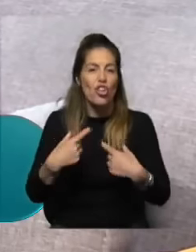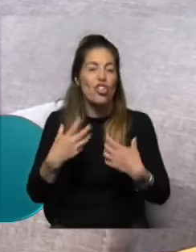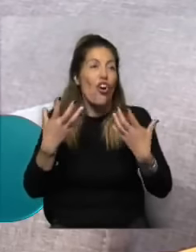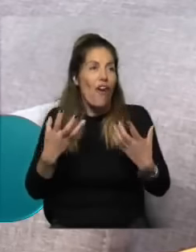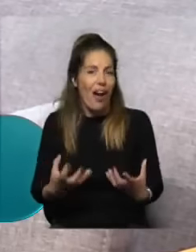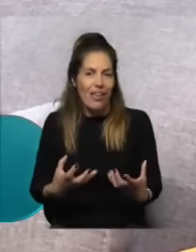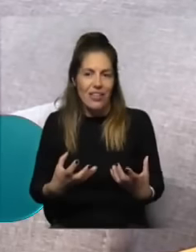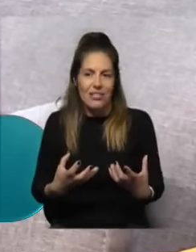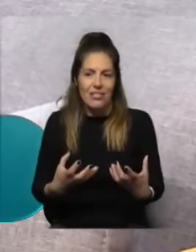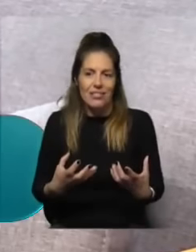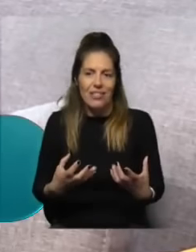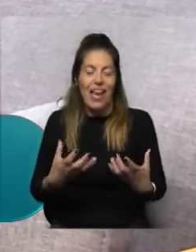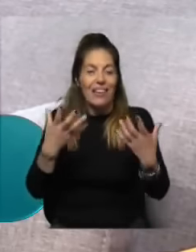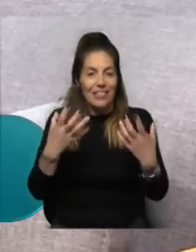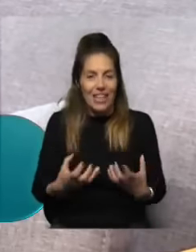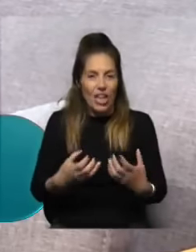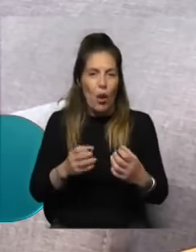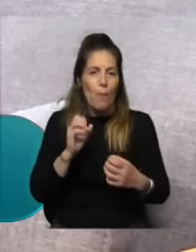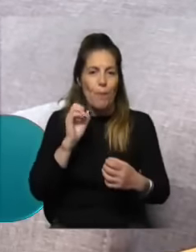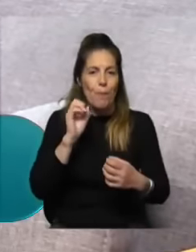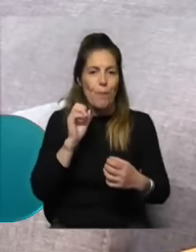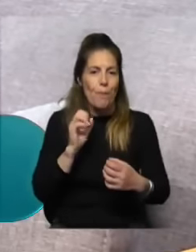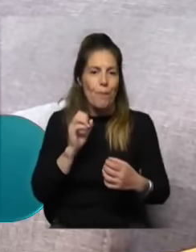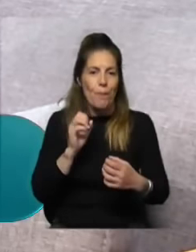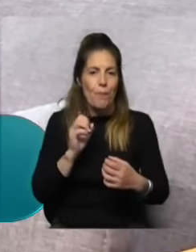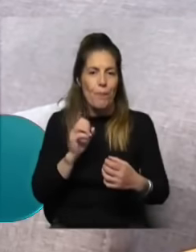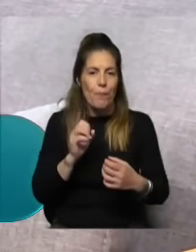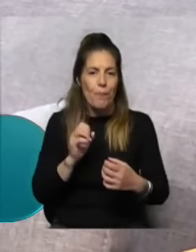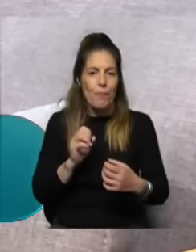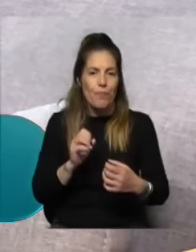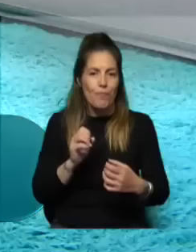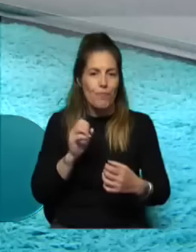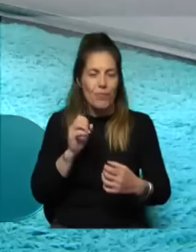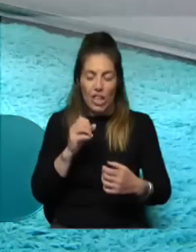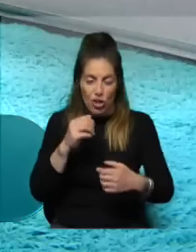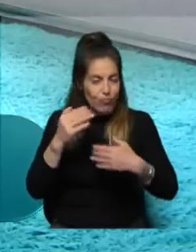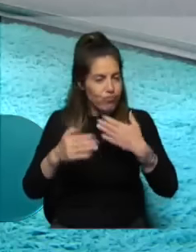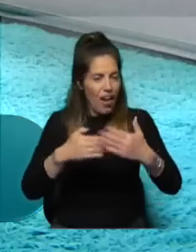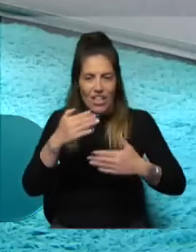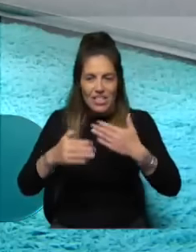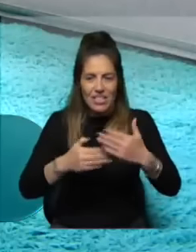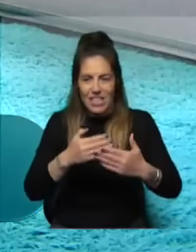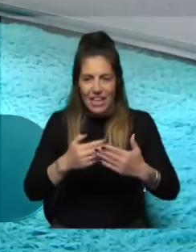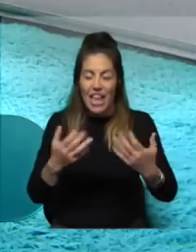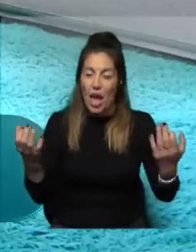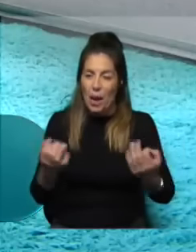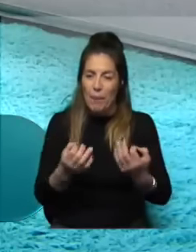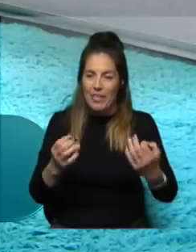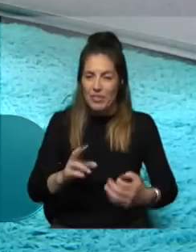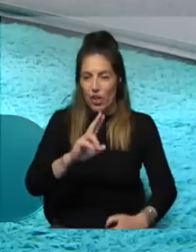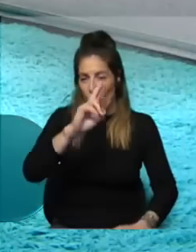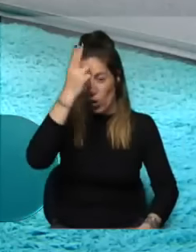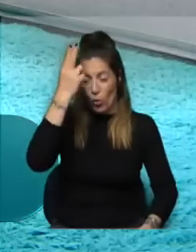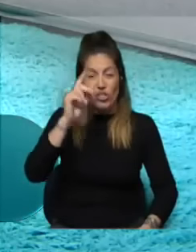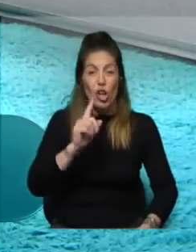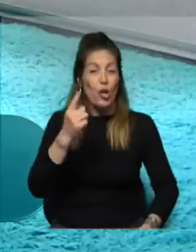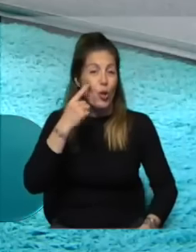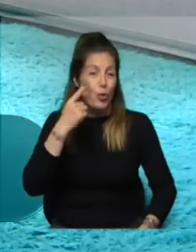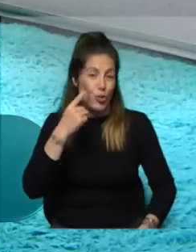de, quiero mandar para arriba la animación latinoamericana y en específico la uruguaya, que no se conoce